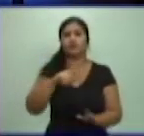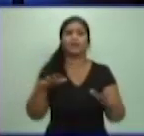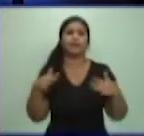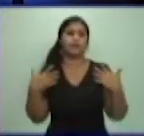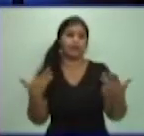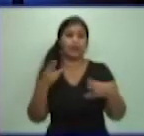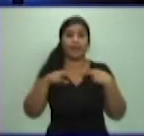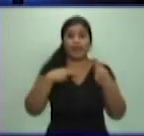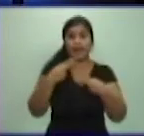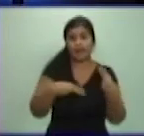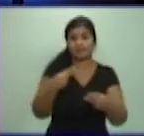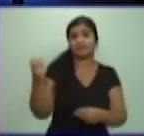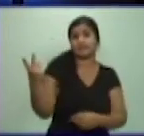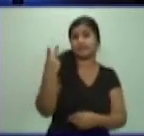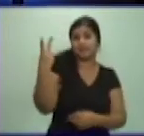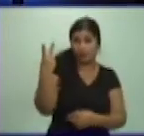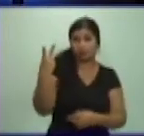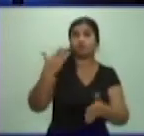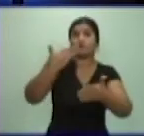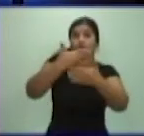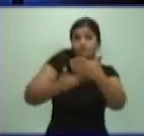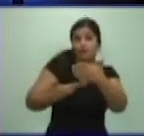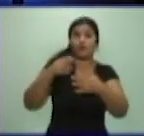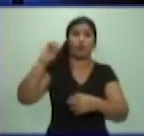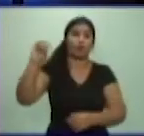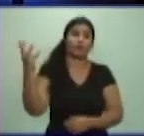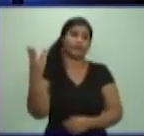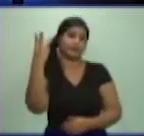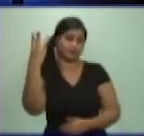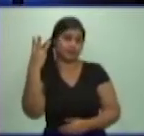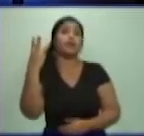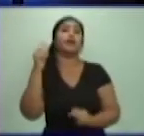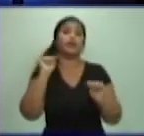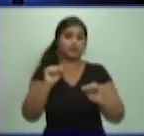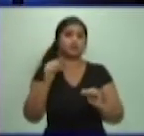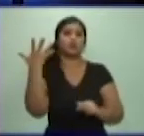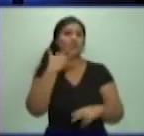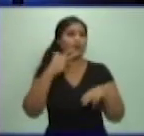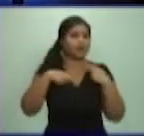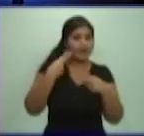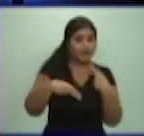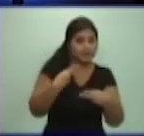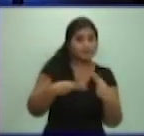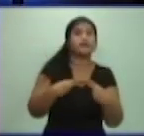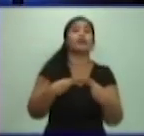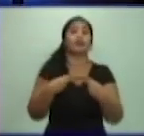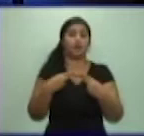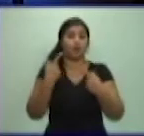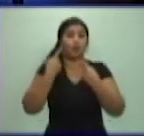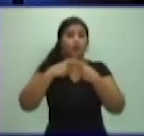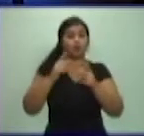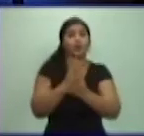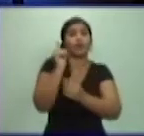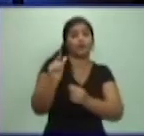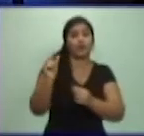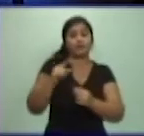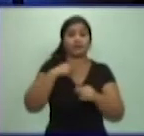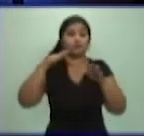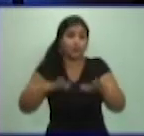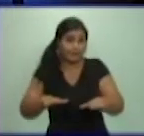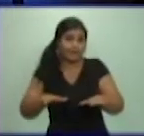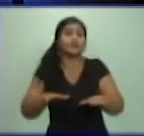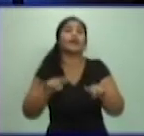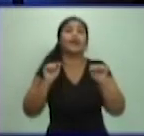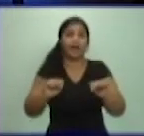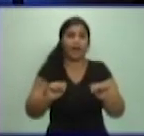examen de revalorización o el extraordinario, si el contenido va a ser desde el inicio hasta la unidad de